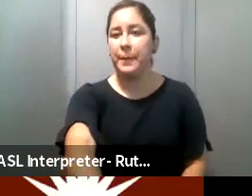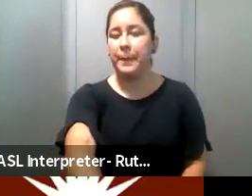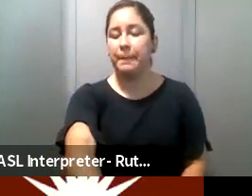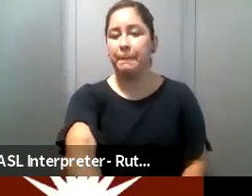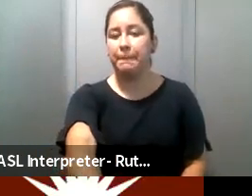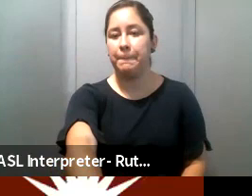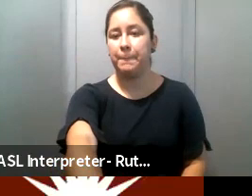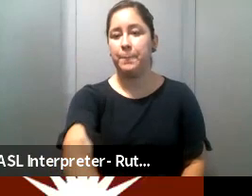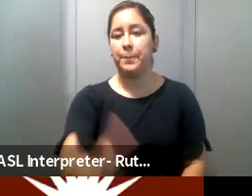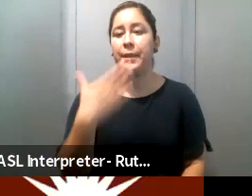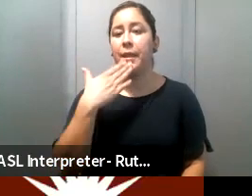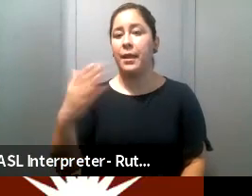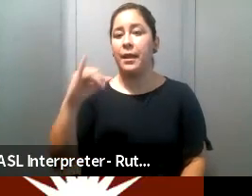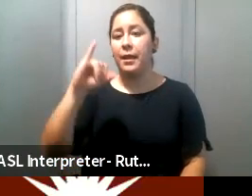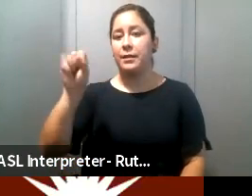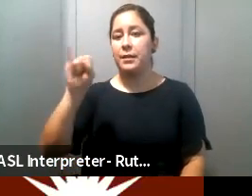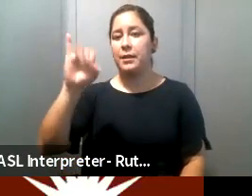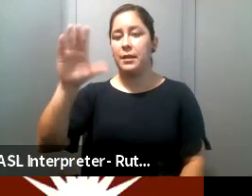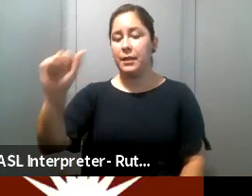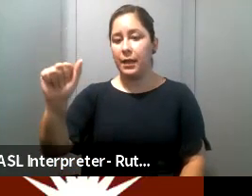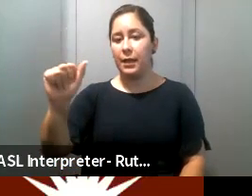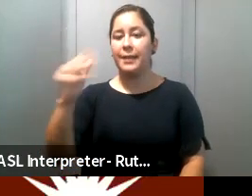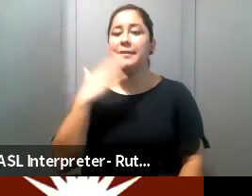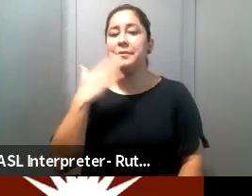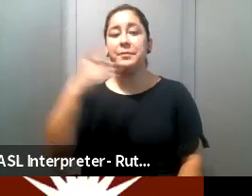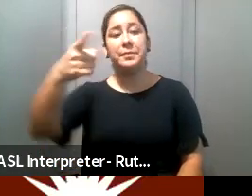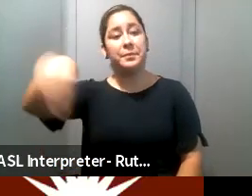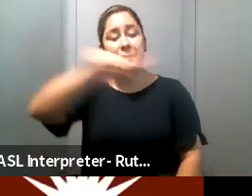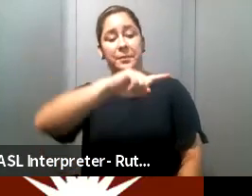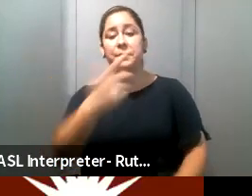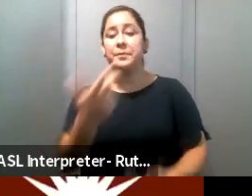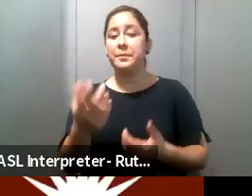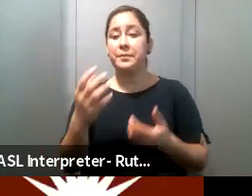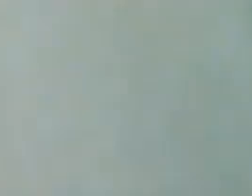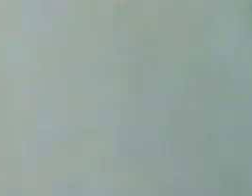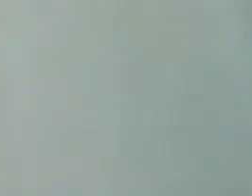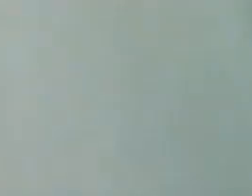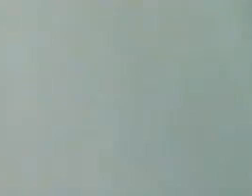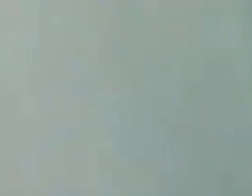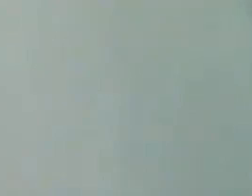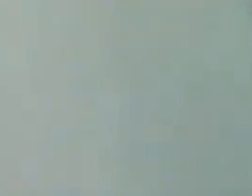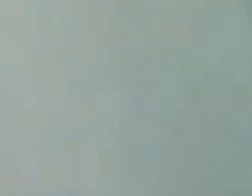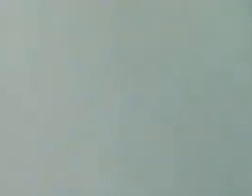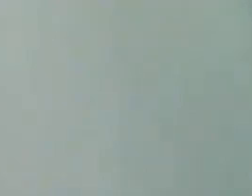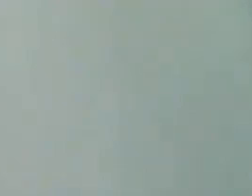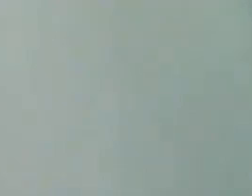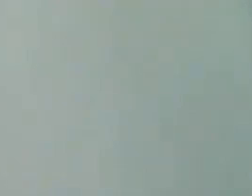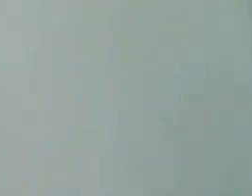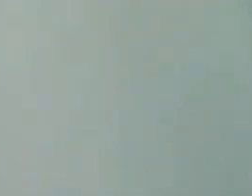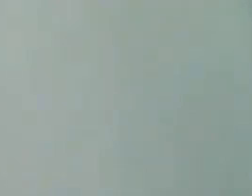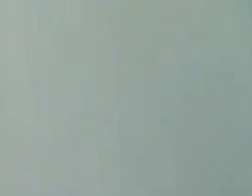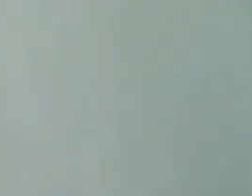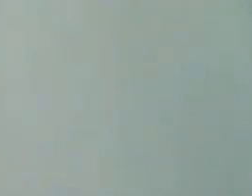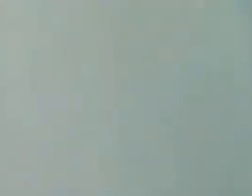Jessica. Y gracias a todos que se quedaron sintonados. De parte de Calcasa, de parte de todo el equipo, de todos los intercesores